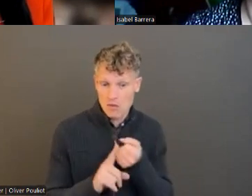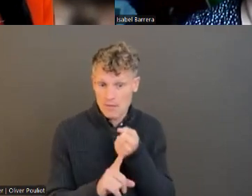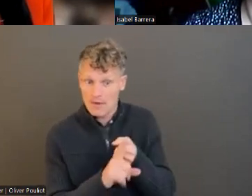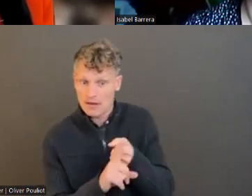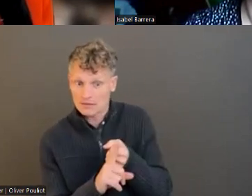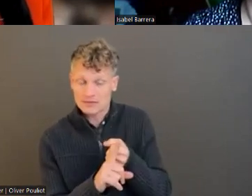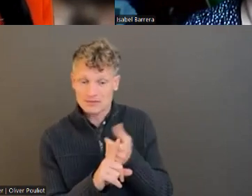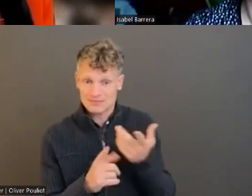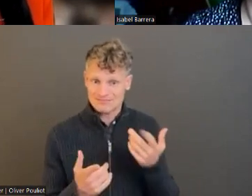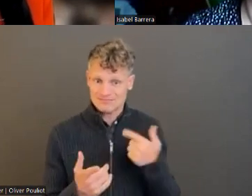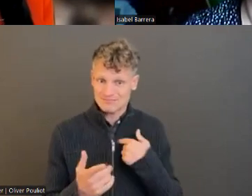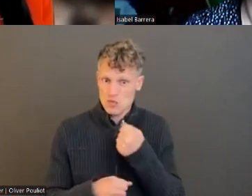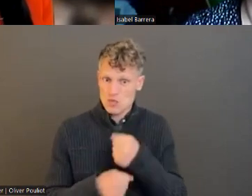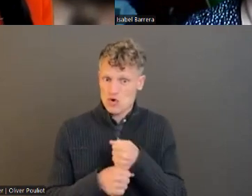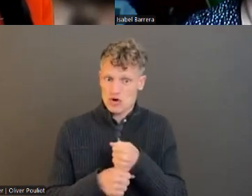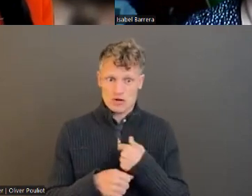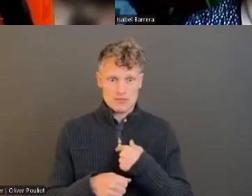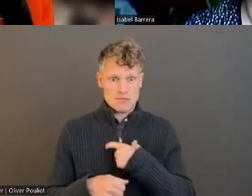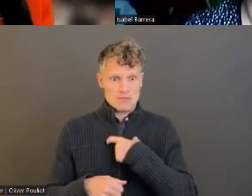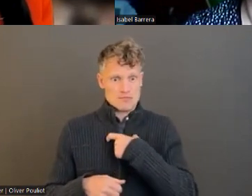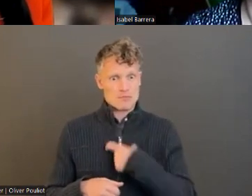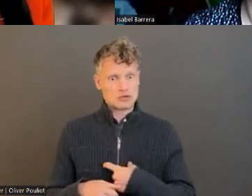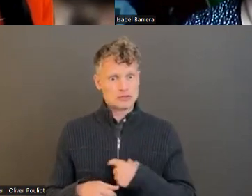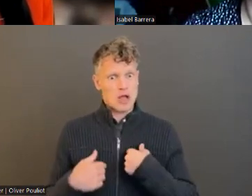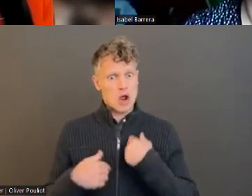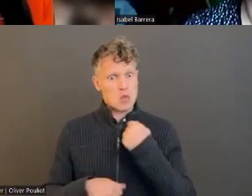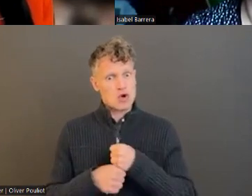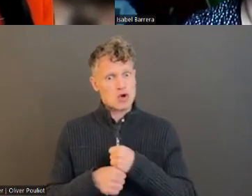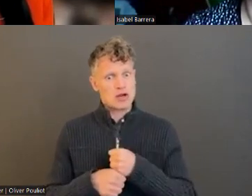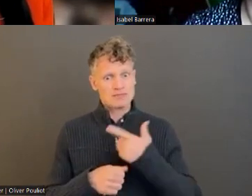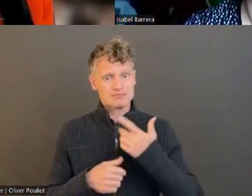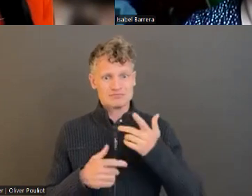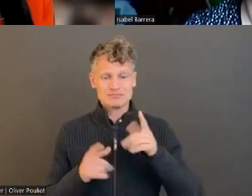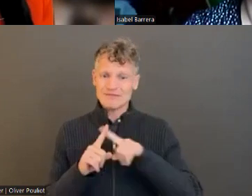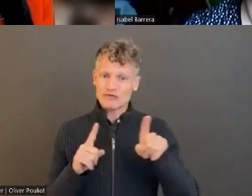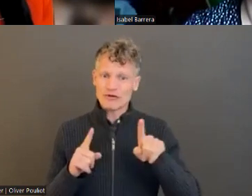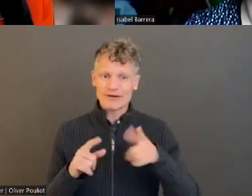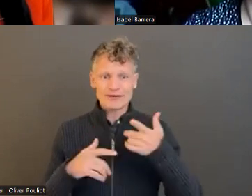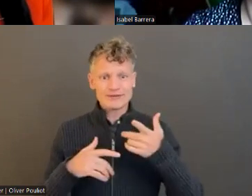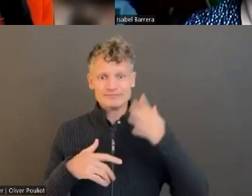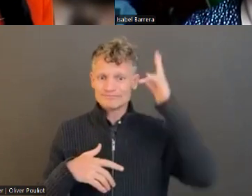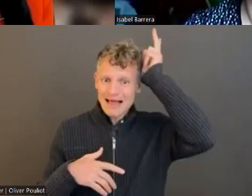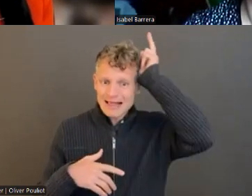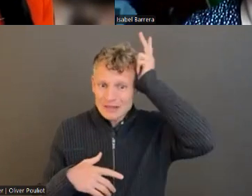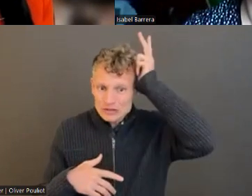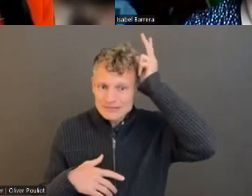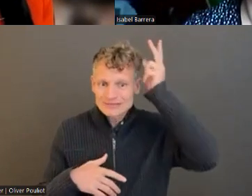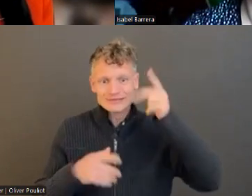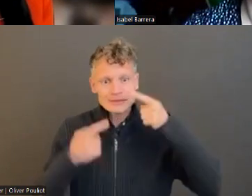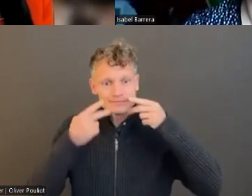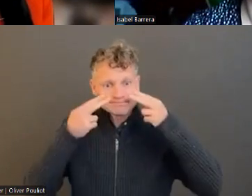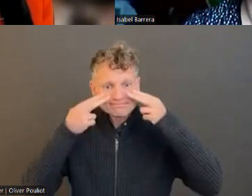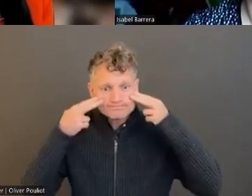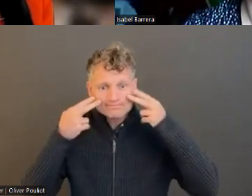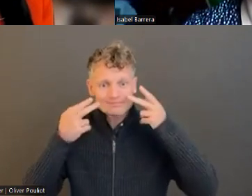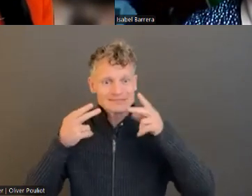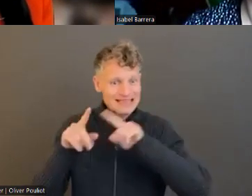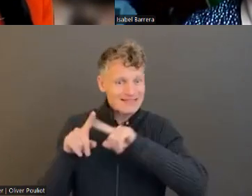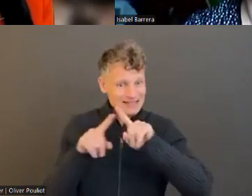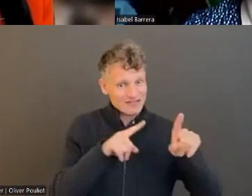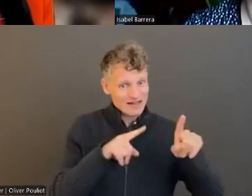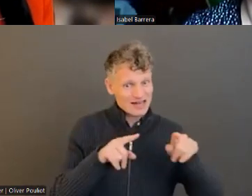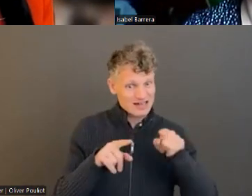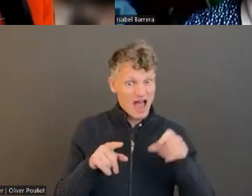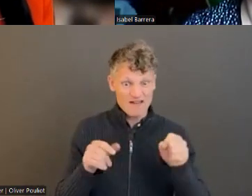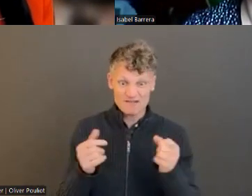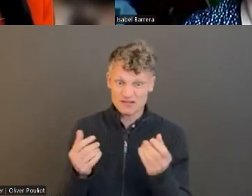afectadas por múltiples enfermedades. Y cuando uno les dice, están haciendo defecación al aire libre, la